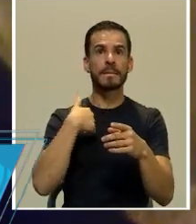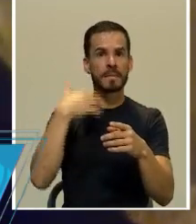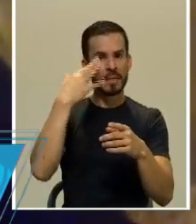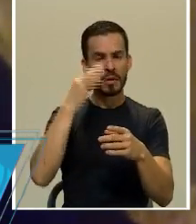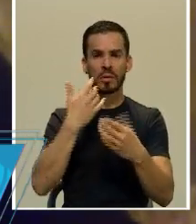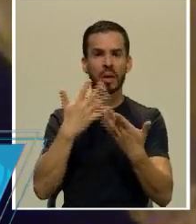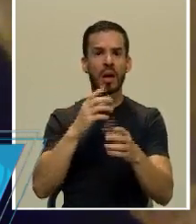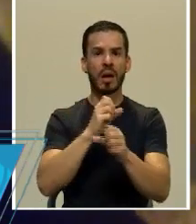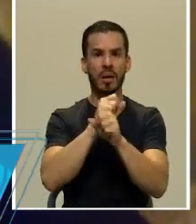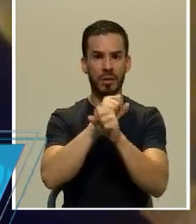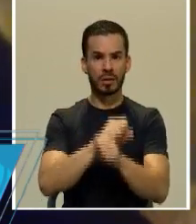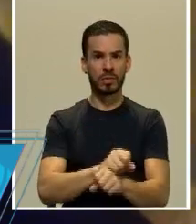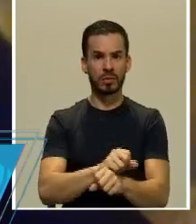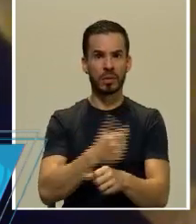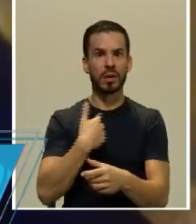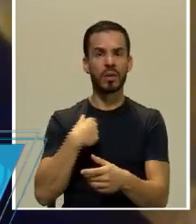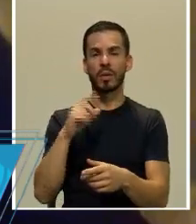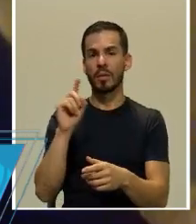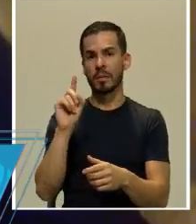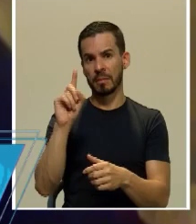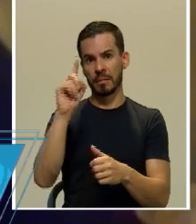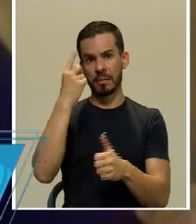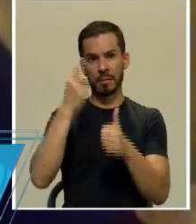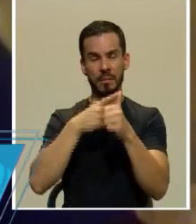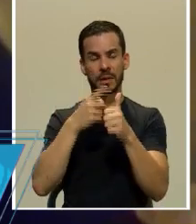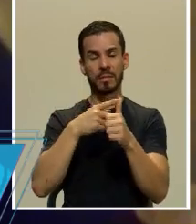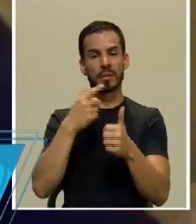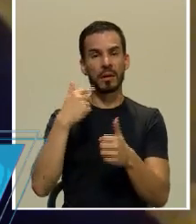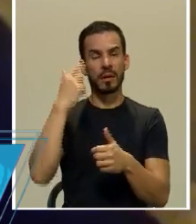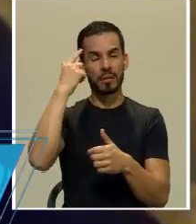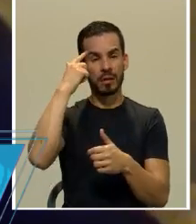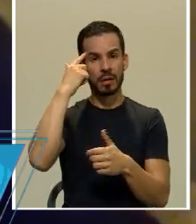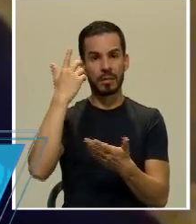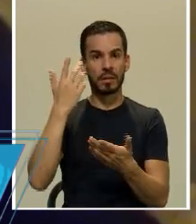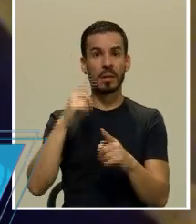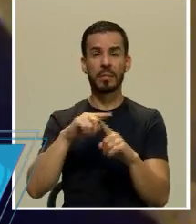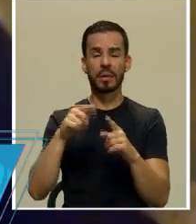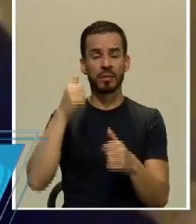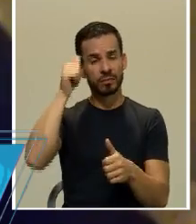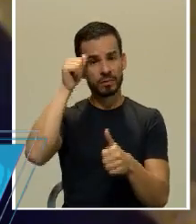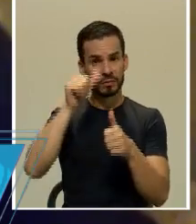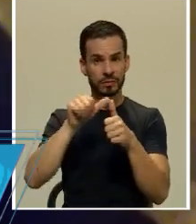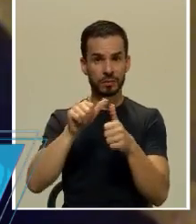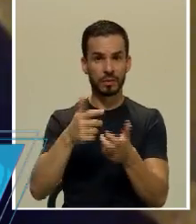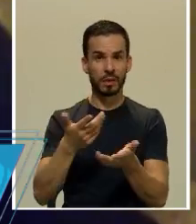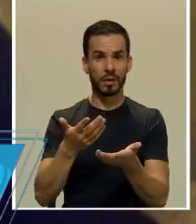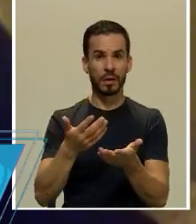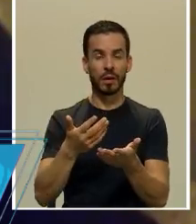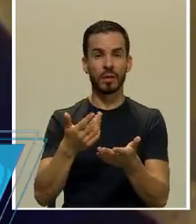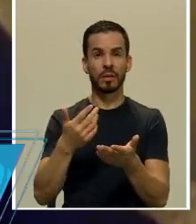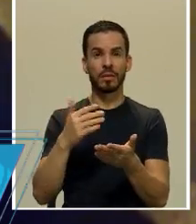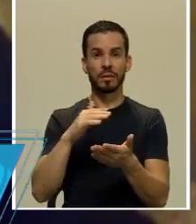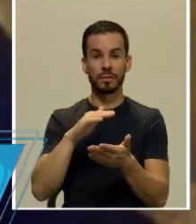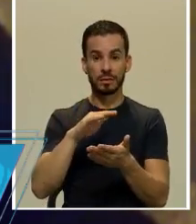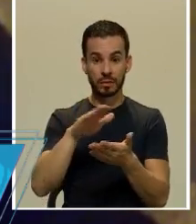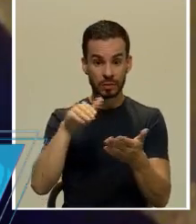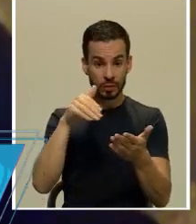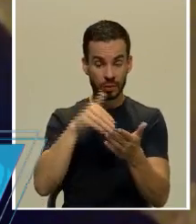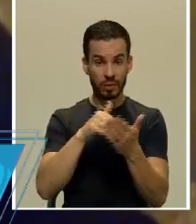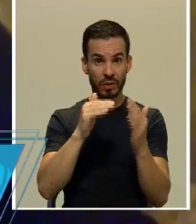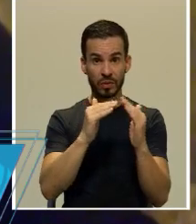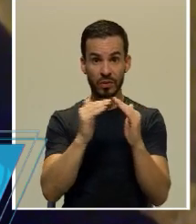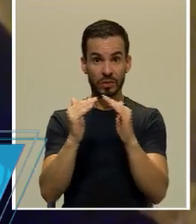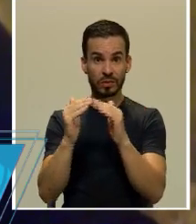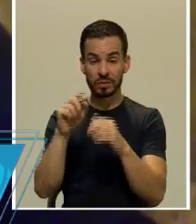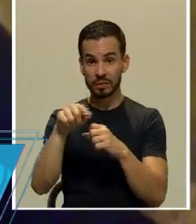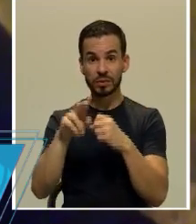estamos muy acostumbrados o eso es lo que primero viene a la mente. Pero recordemos que en los centros de ciudades